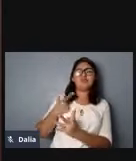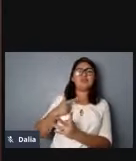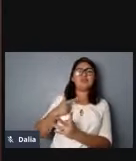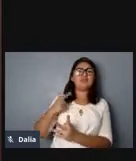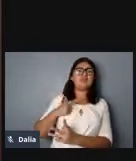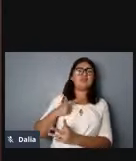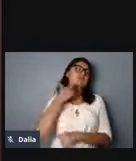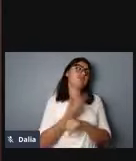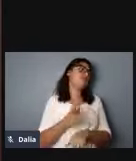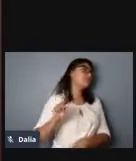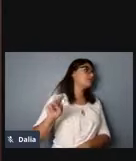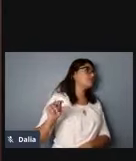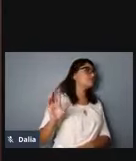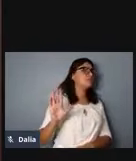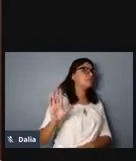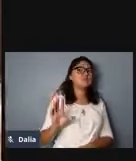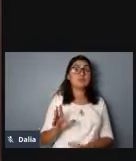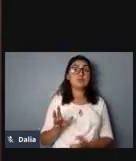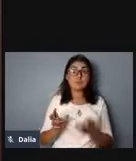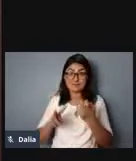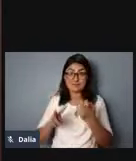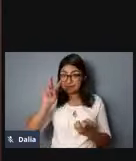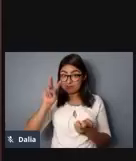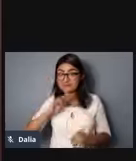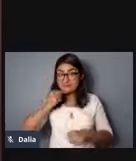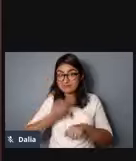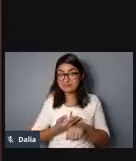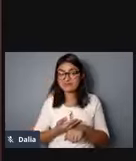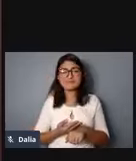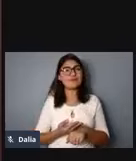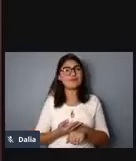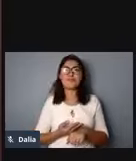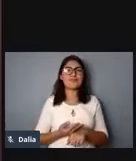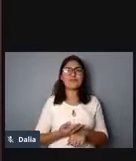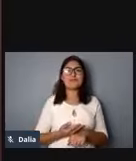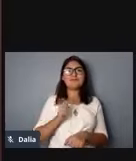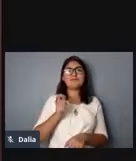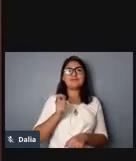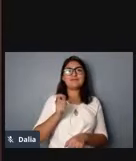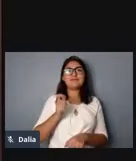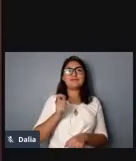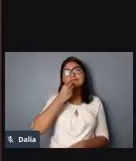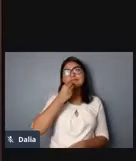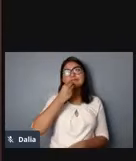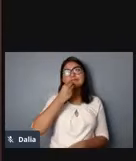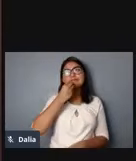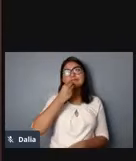Eso es obligación o eso es el temor a un castigo